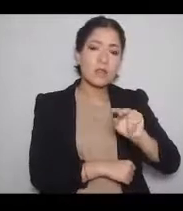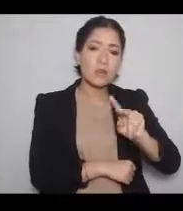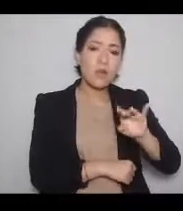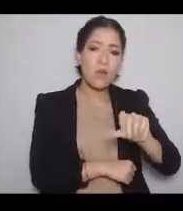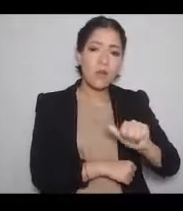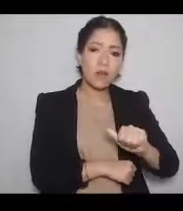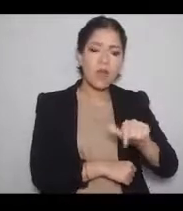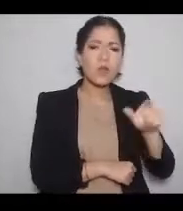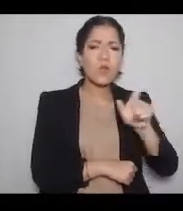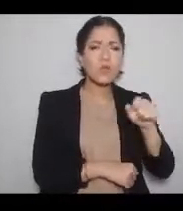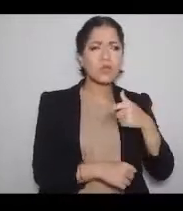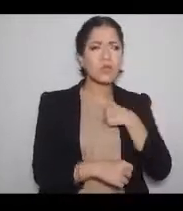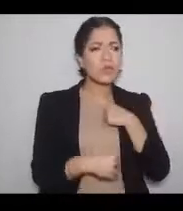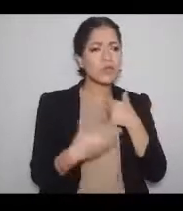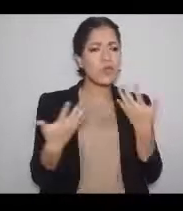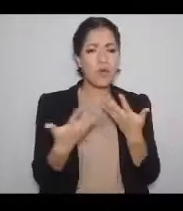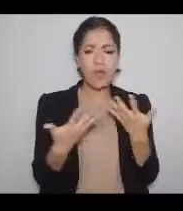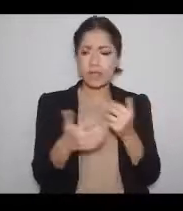¿Sabes lo que me dijo la cabrona?